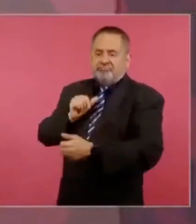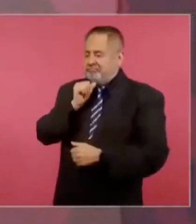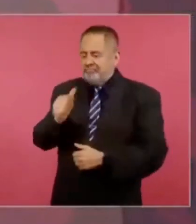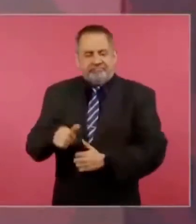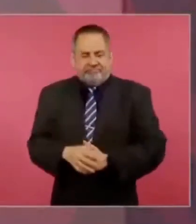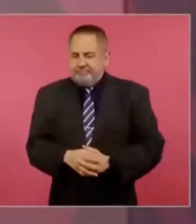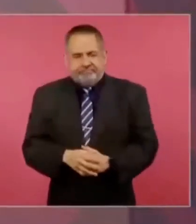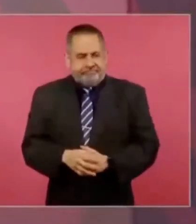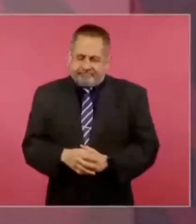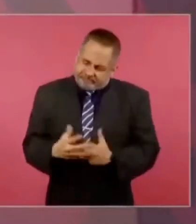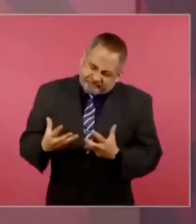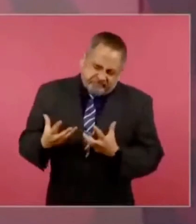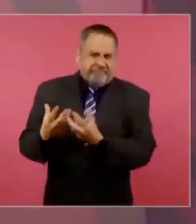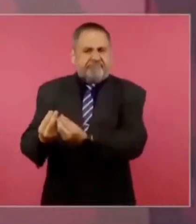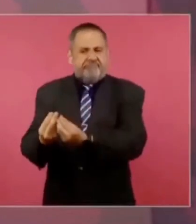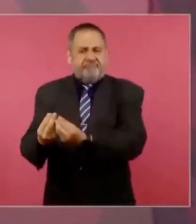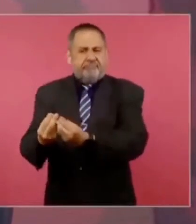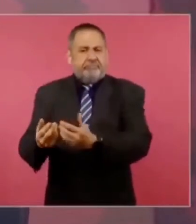Nunca olvidemos